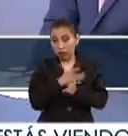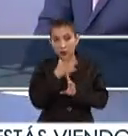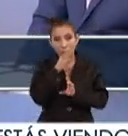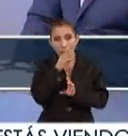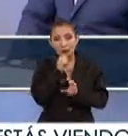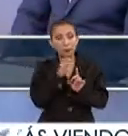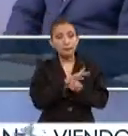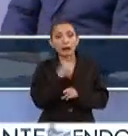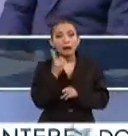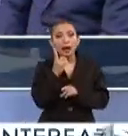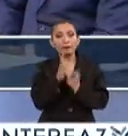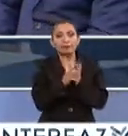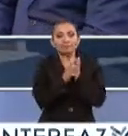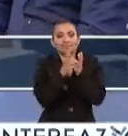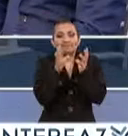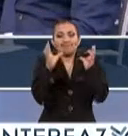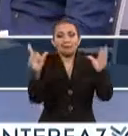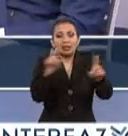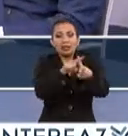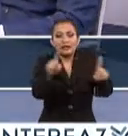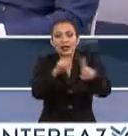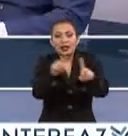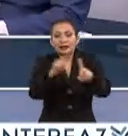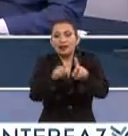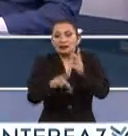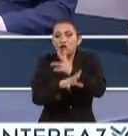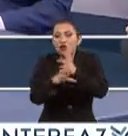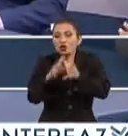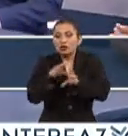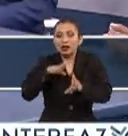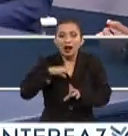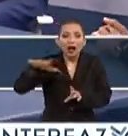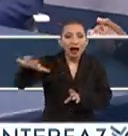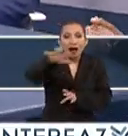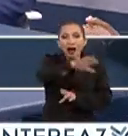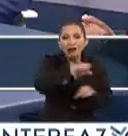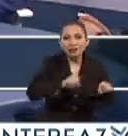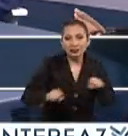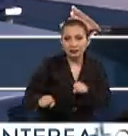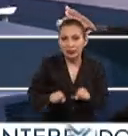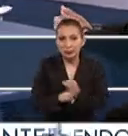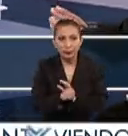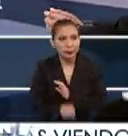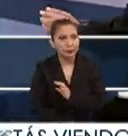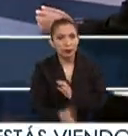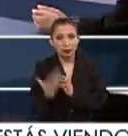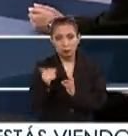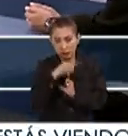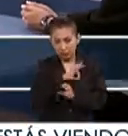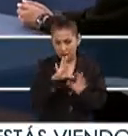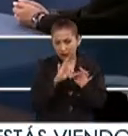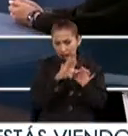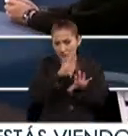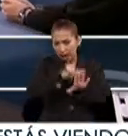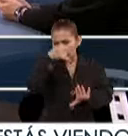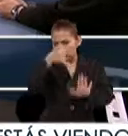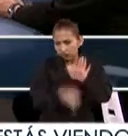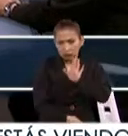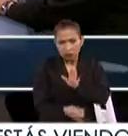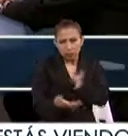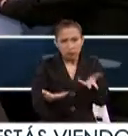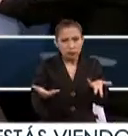se puede es por la gran cantidad de diferentes variables que componen un sismo, ¿no? No sé si nos podría explicar un poquito